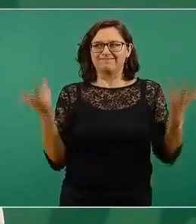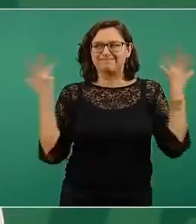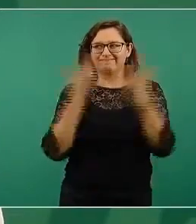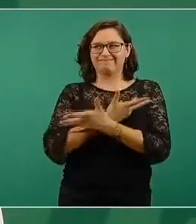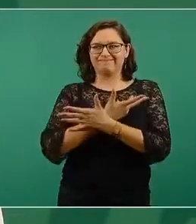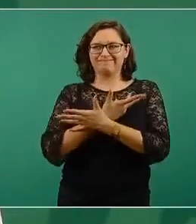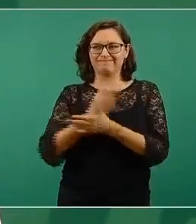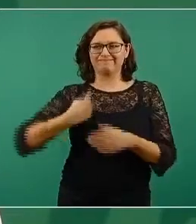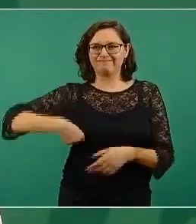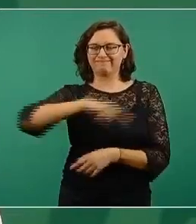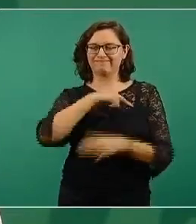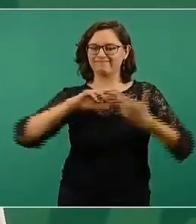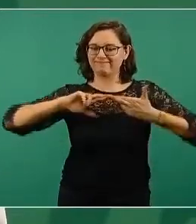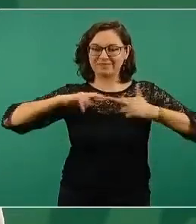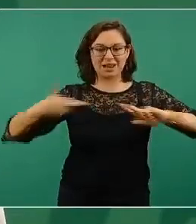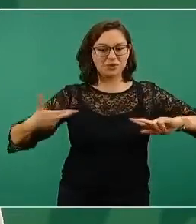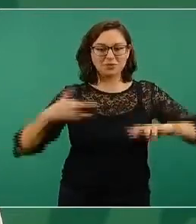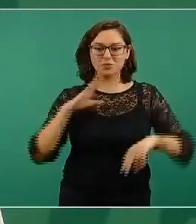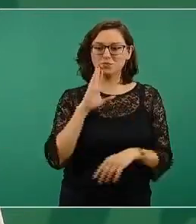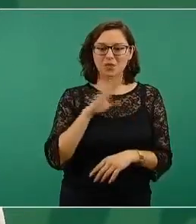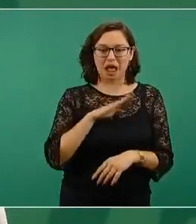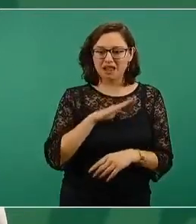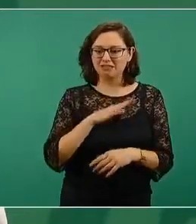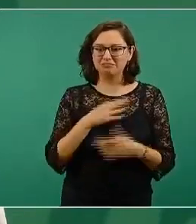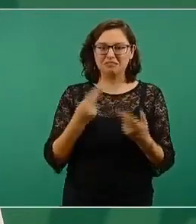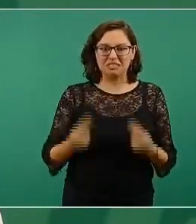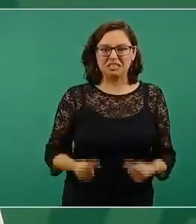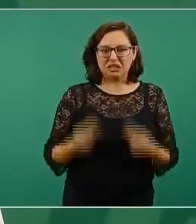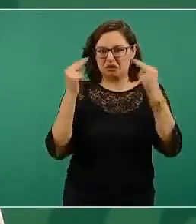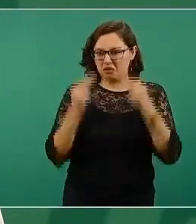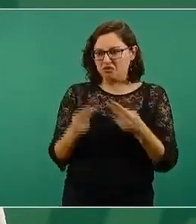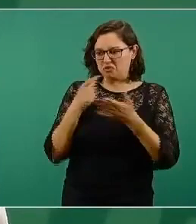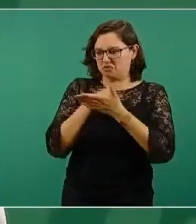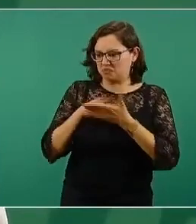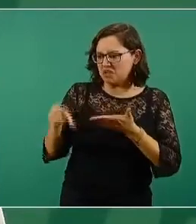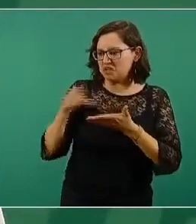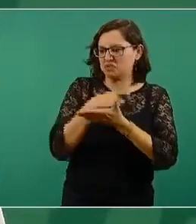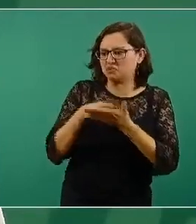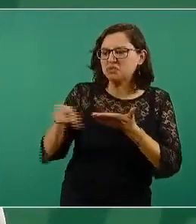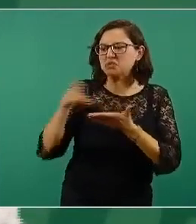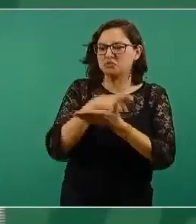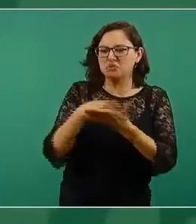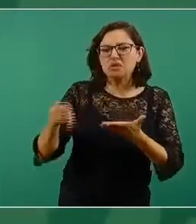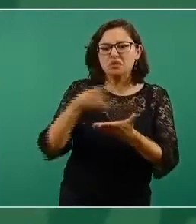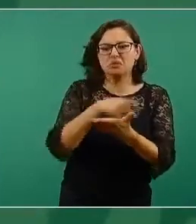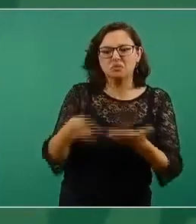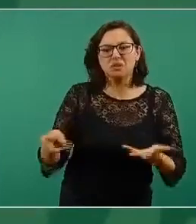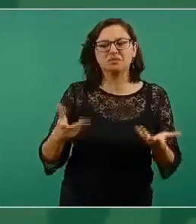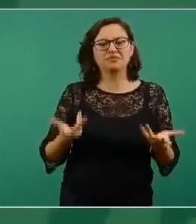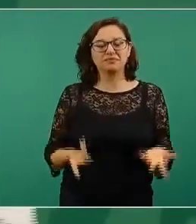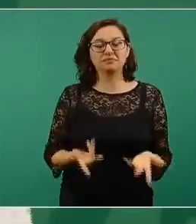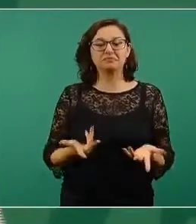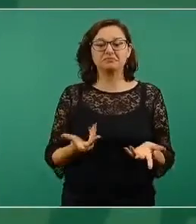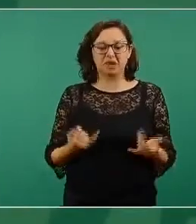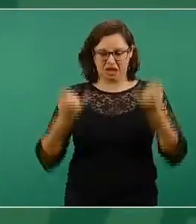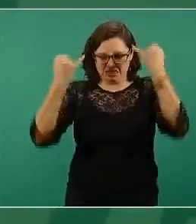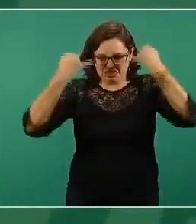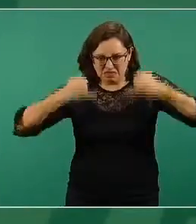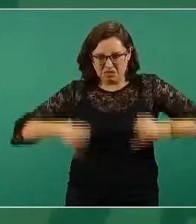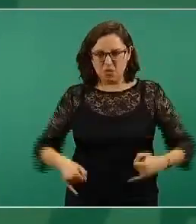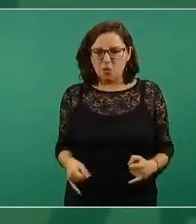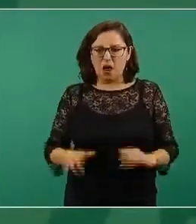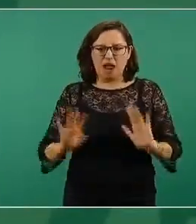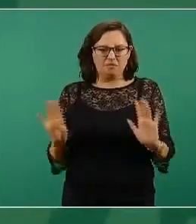relación, nuestro modelo de vida consumista, destructivo, poco solidario. Nos hemos encerrado también de manera